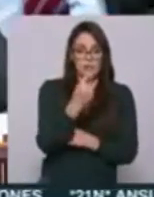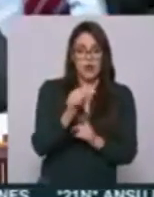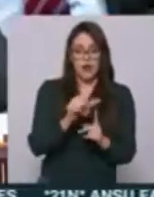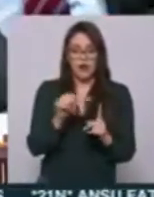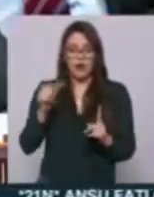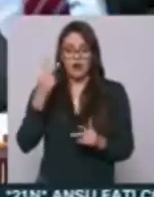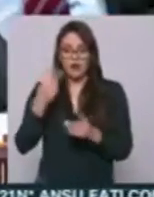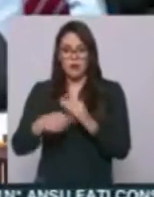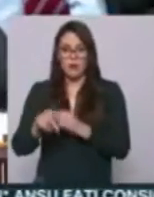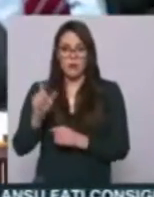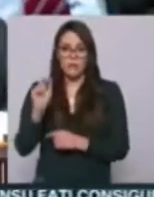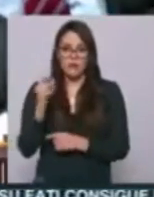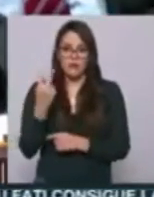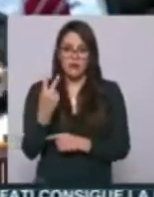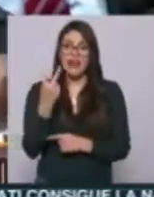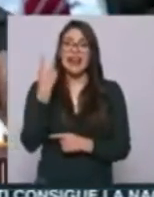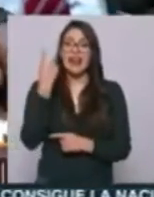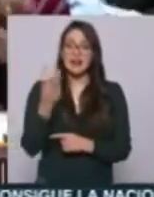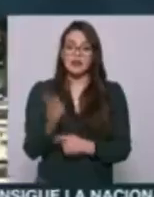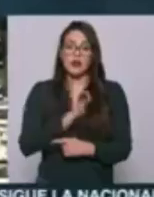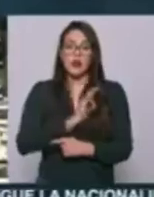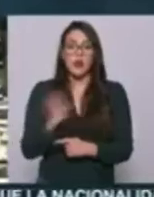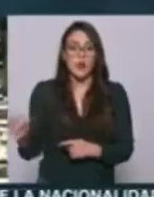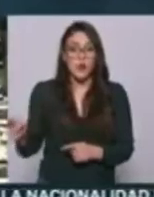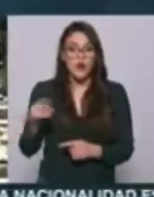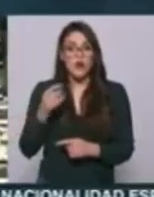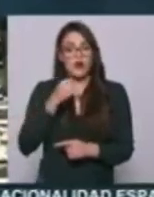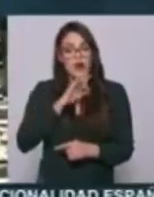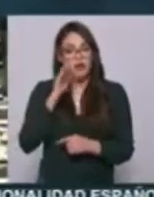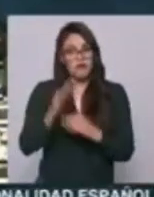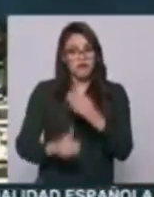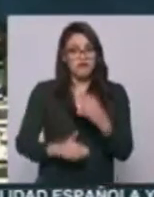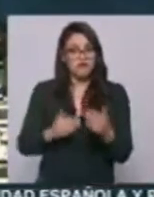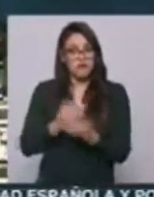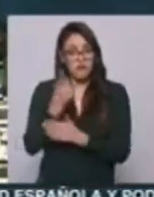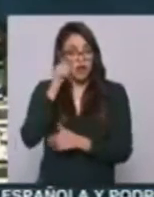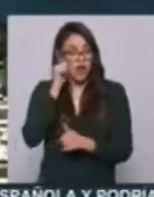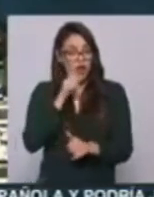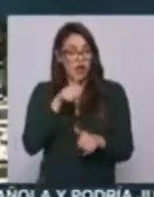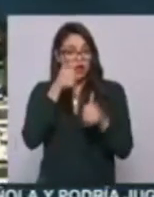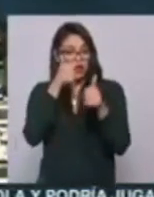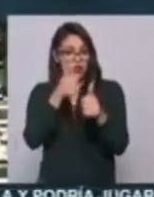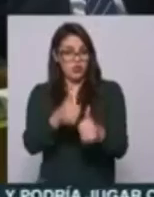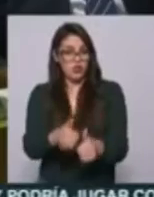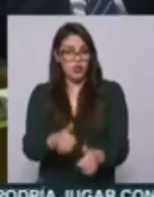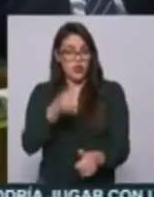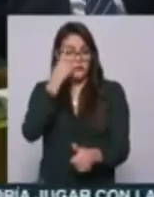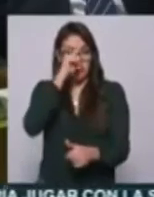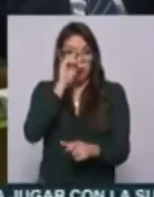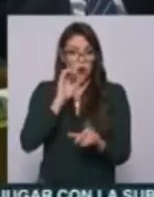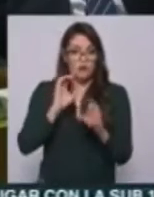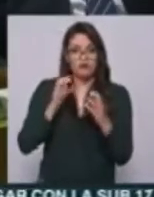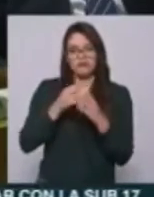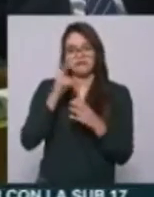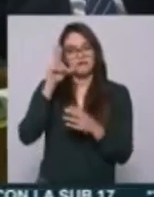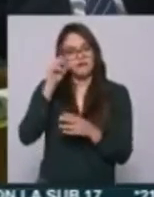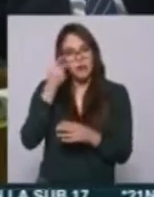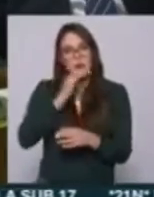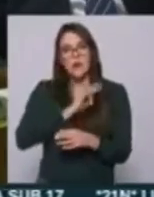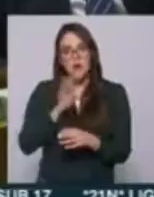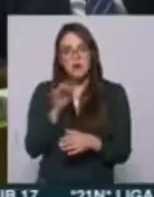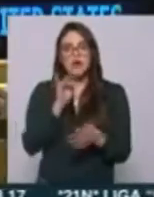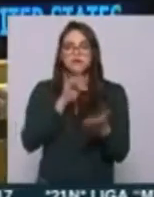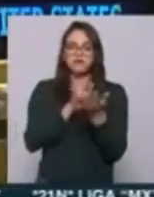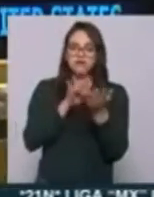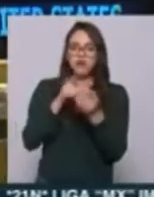2021-2022, lo cual nos permitirá ocupar un asiento no permanente en este consejo y aportar activamente al debate de